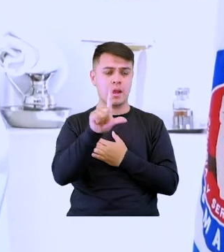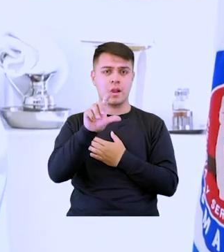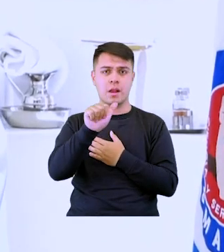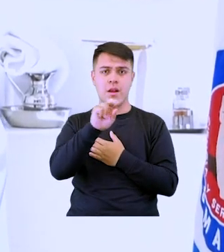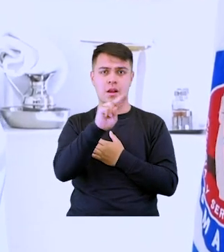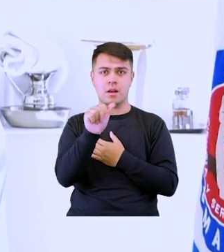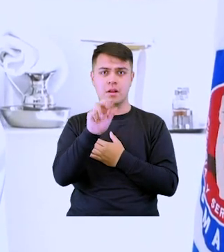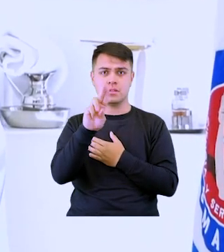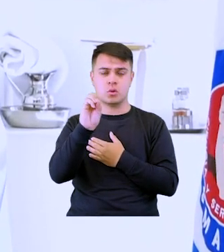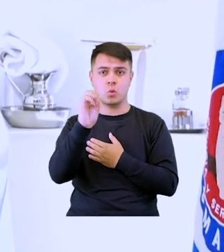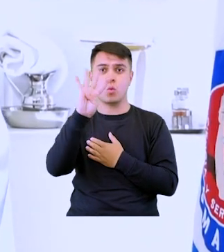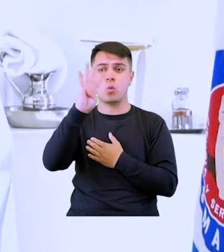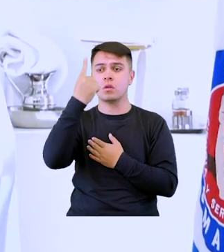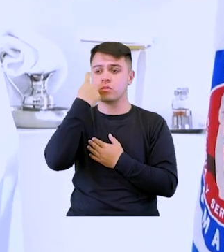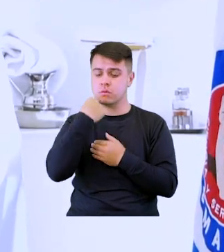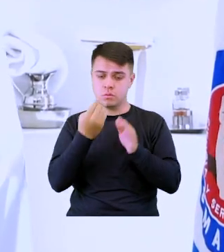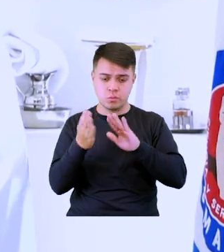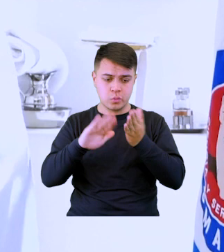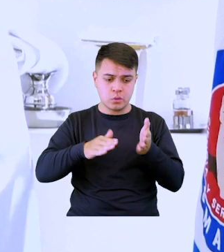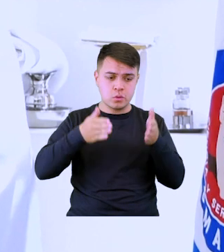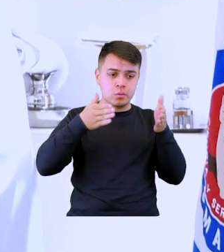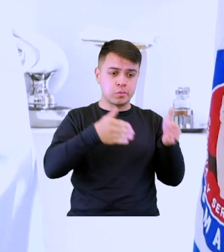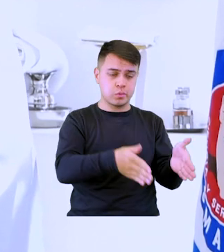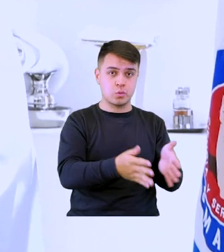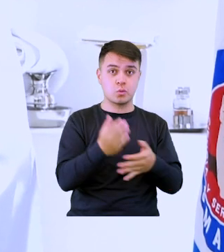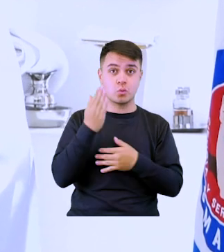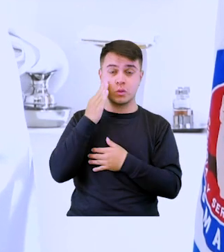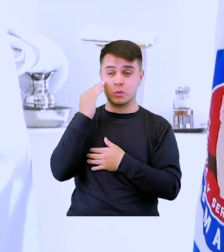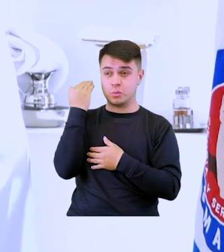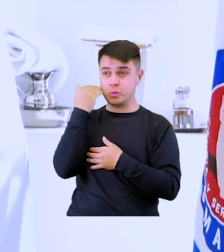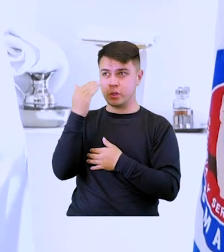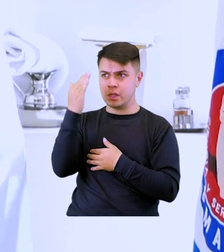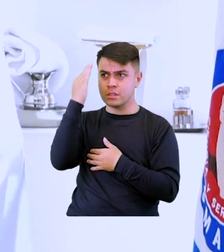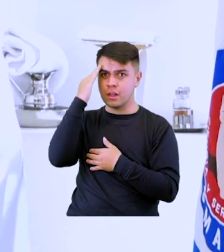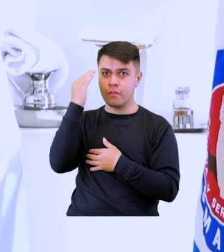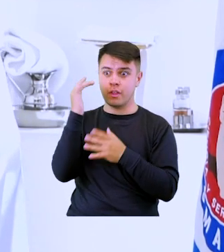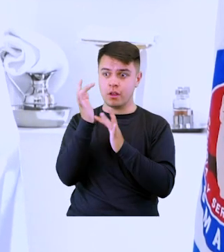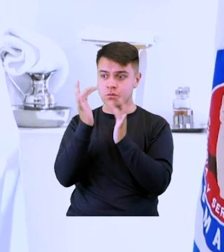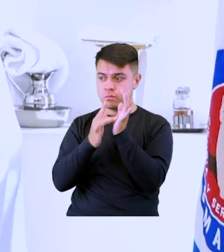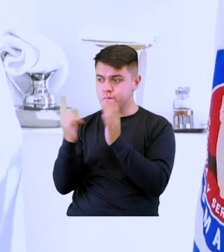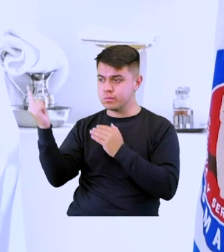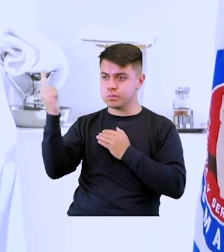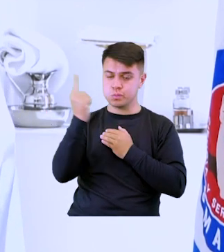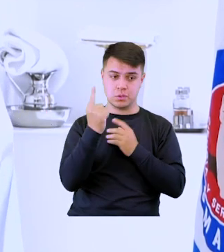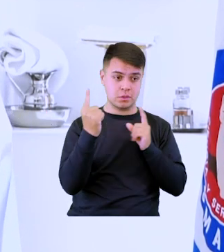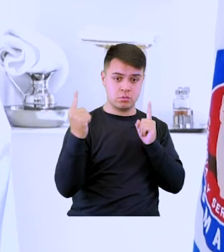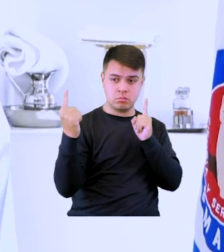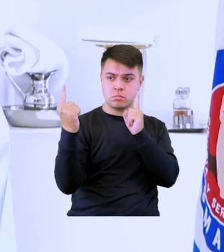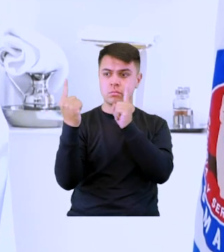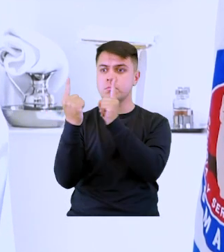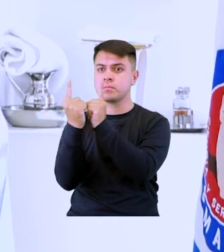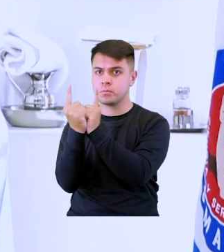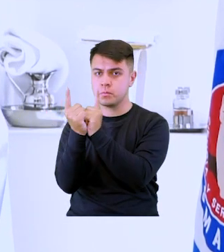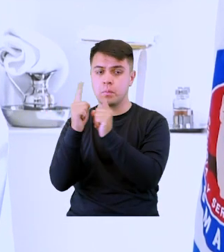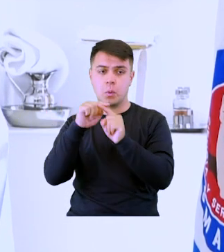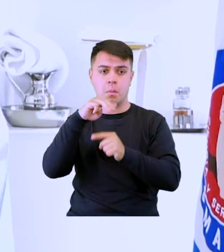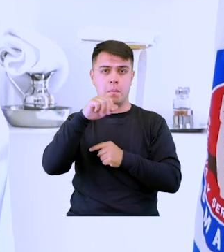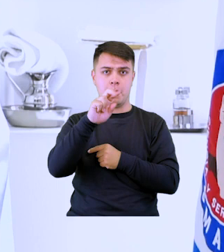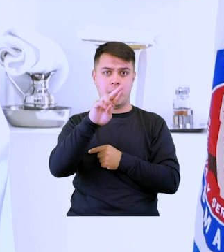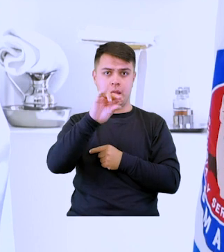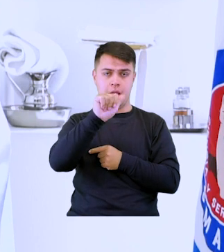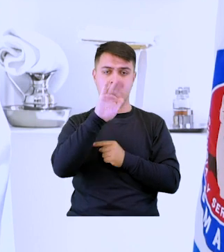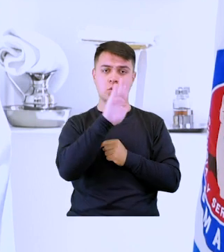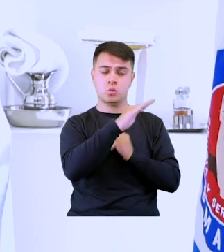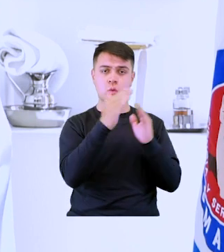4 días enterrado. Cuando Marta se enteró de que llegaba Jesús, salió a su encuentro, mientras María se quedó en casa, y